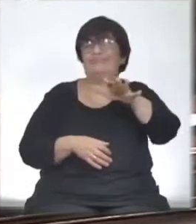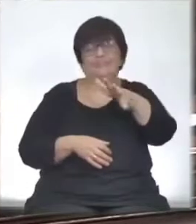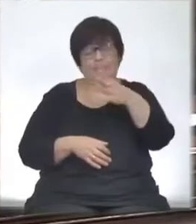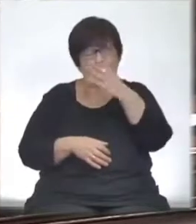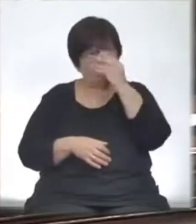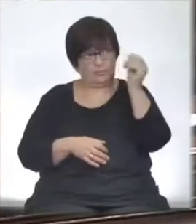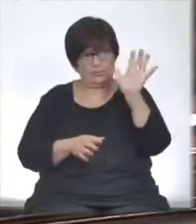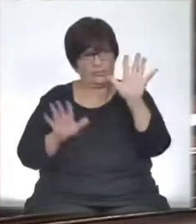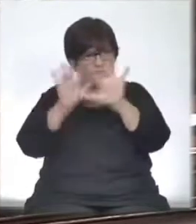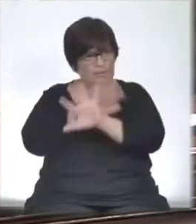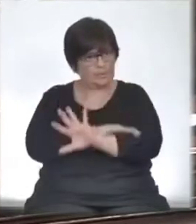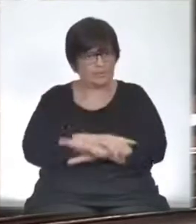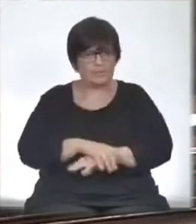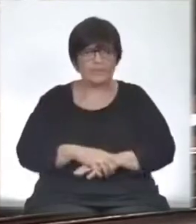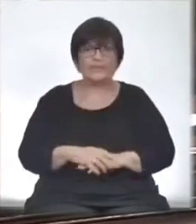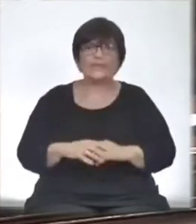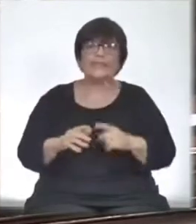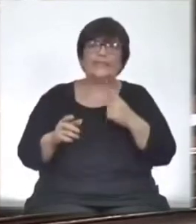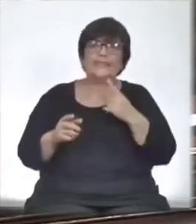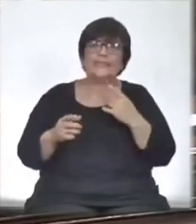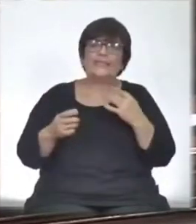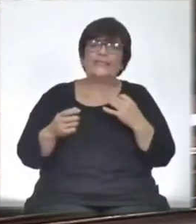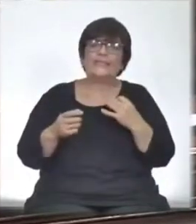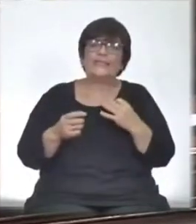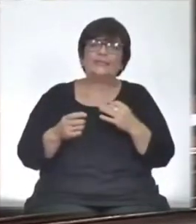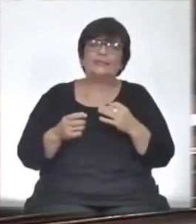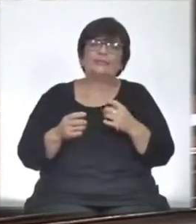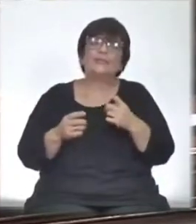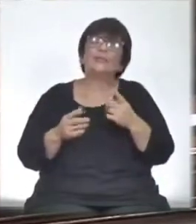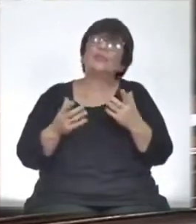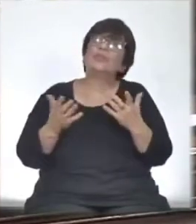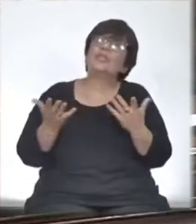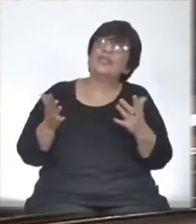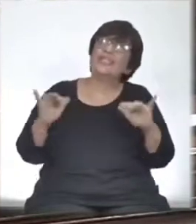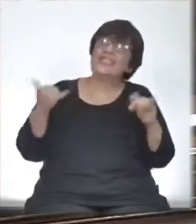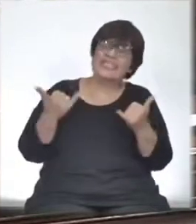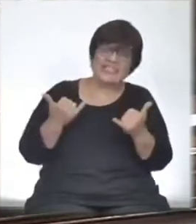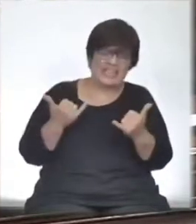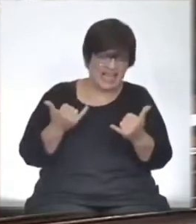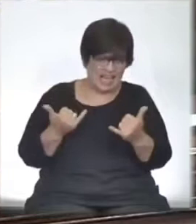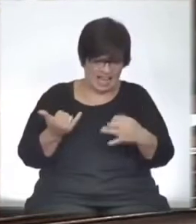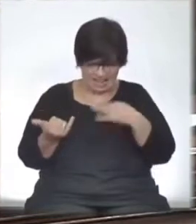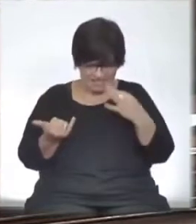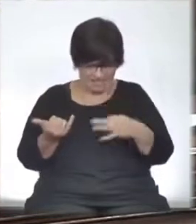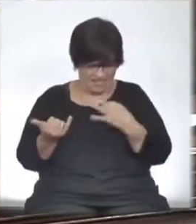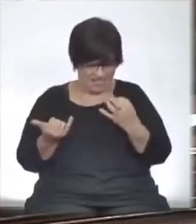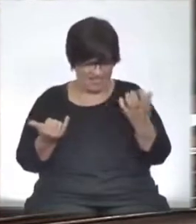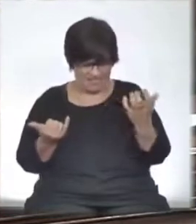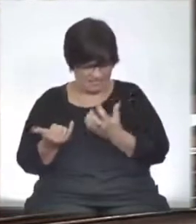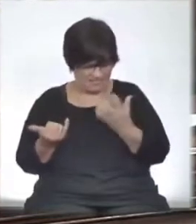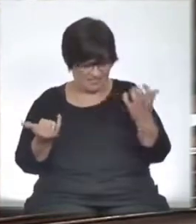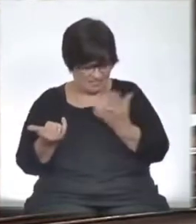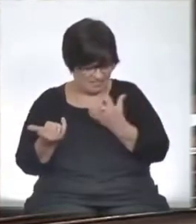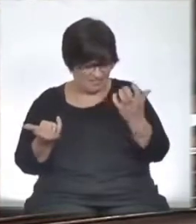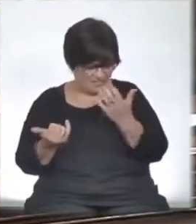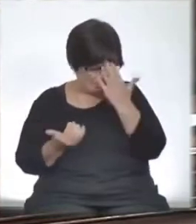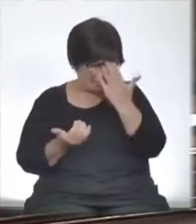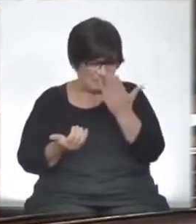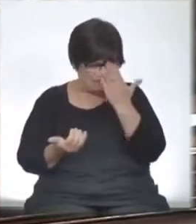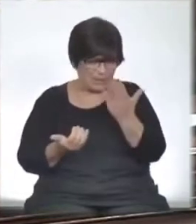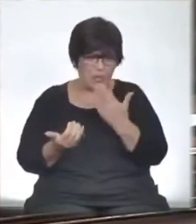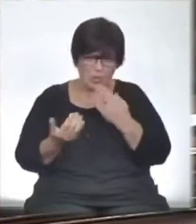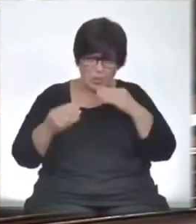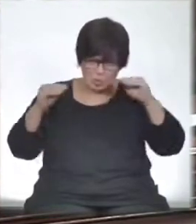perdónenme si no lo recuerdo literalmente: mucho me ha ensuciado la vida, mucho me ha ensuciado la